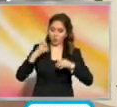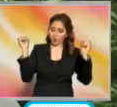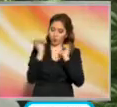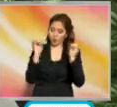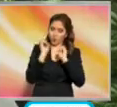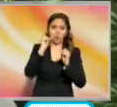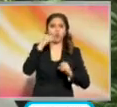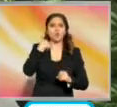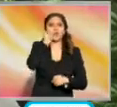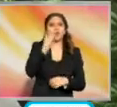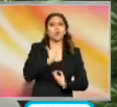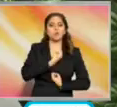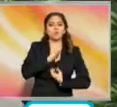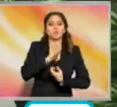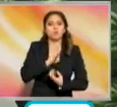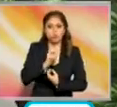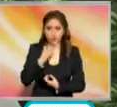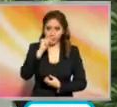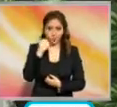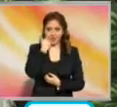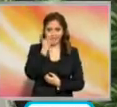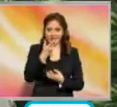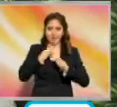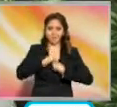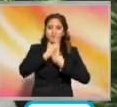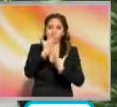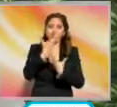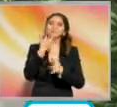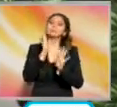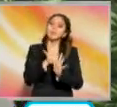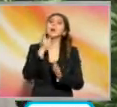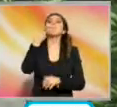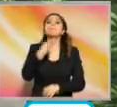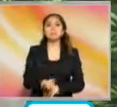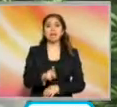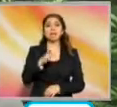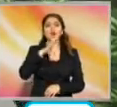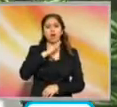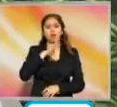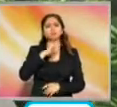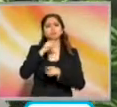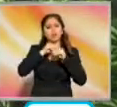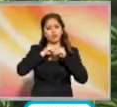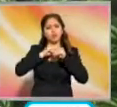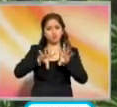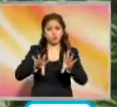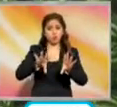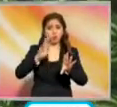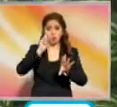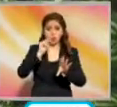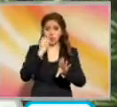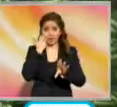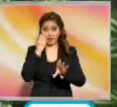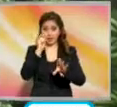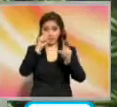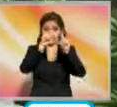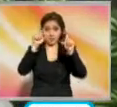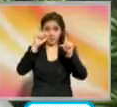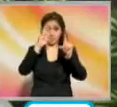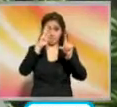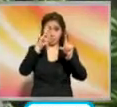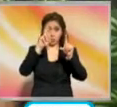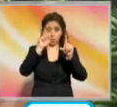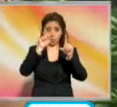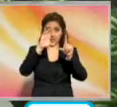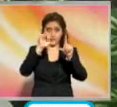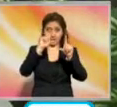no, claro, voy a revelar muchos datos que no quiero. Pero bien. lo que sí es un hecho es que hay datos que, aunque no quisiéramos, los buscadores a través